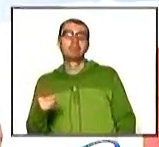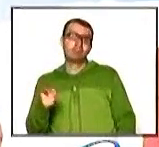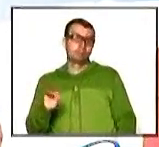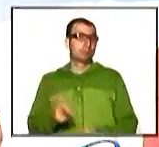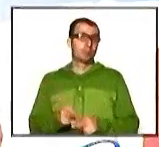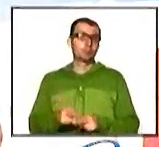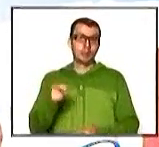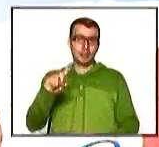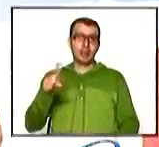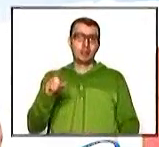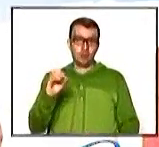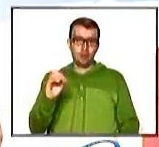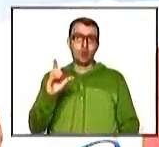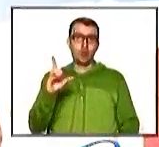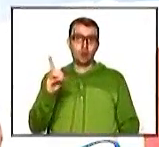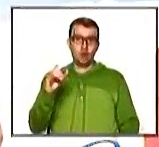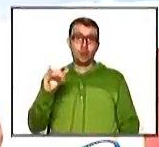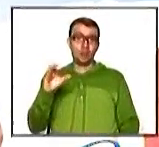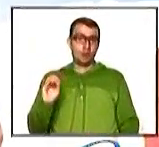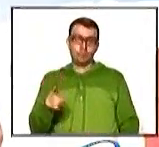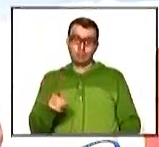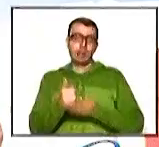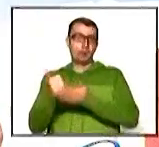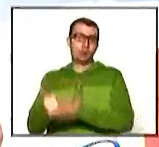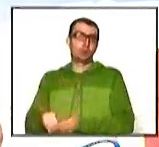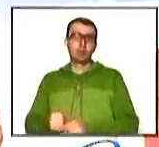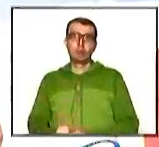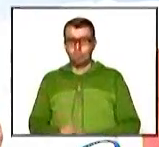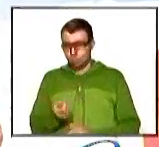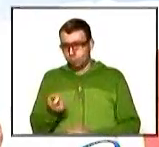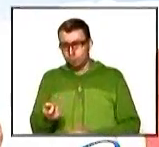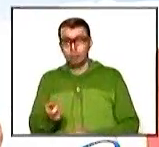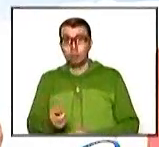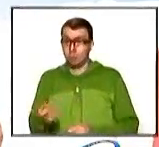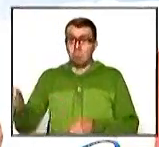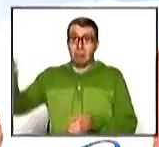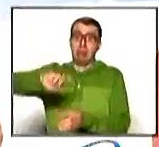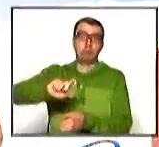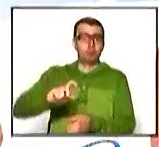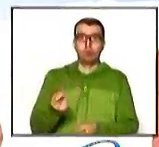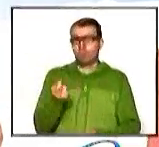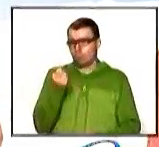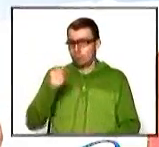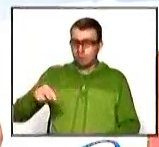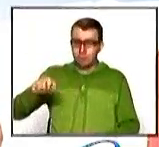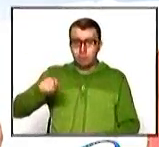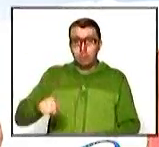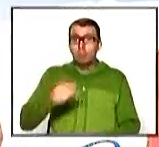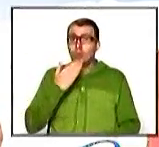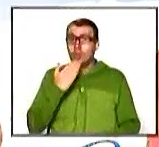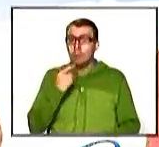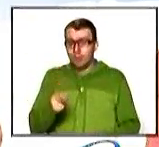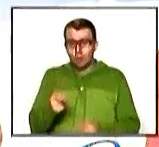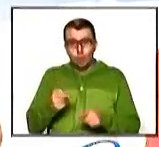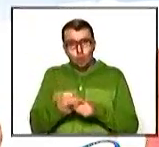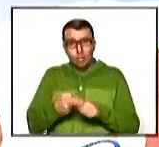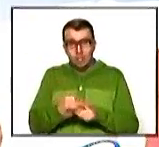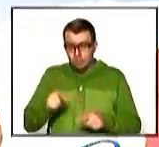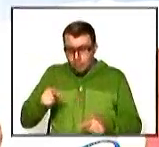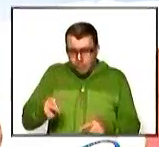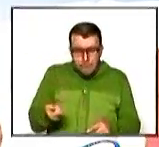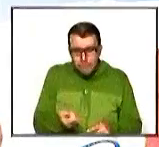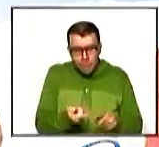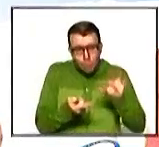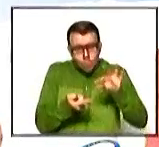ayuda muchísimo y podría tomarlo un poquito. No se van a exceder, eso es una pizca, lo que cojan con la punta de un cuchillo y lo